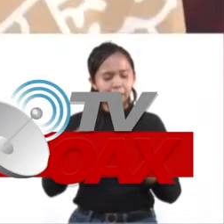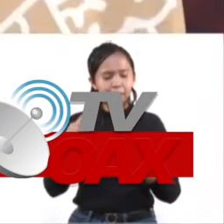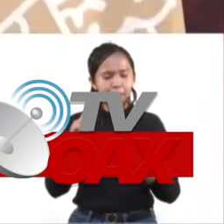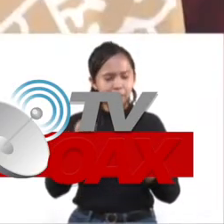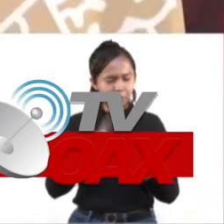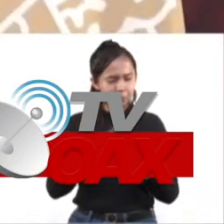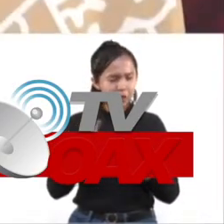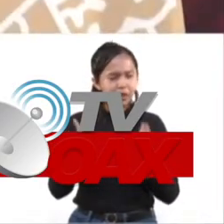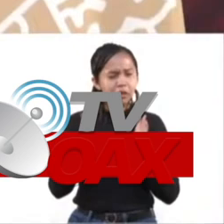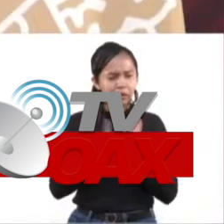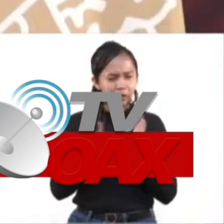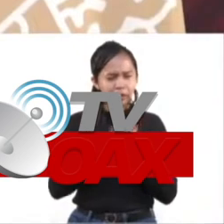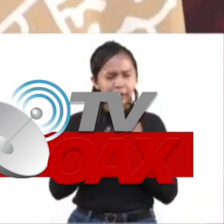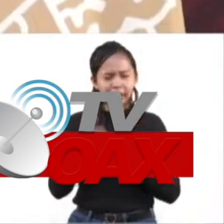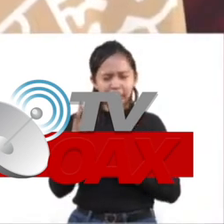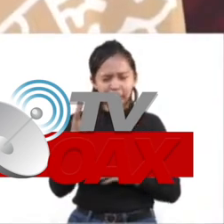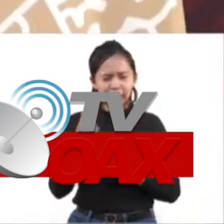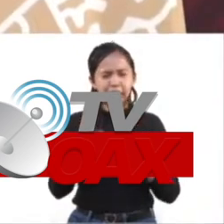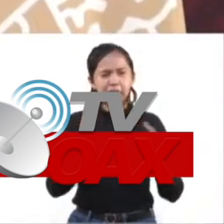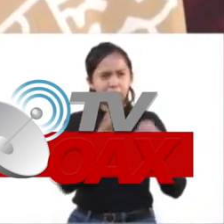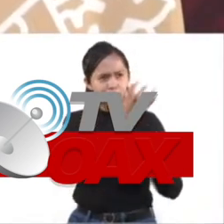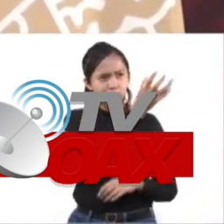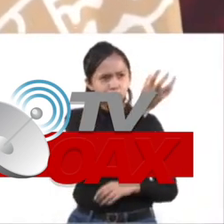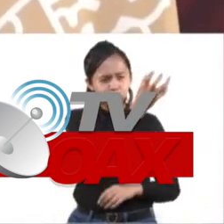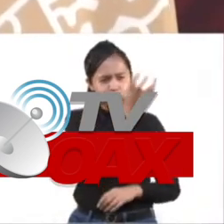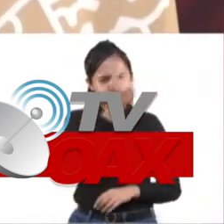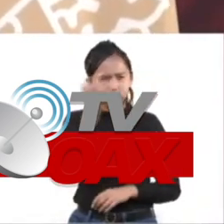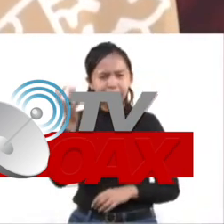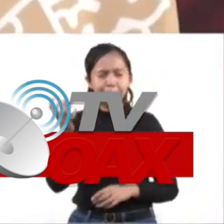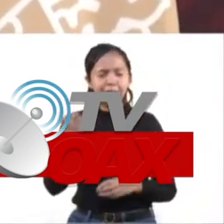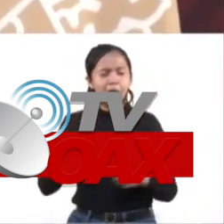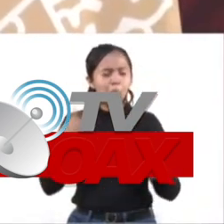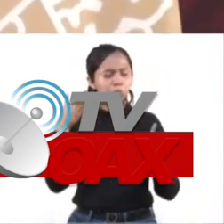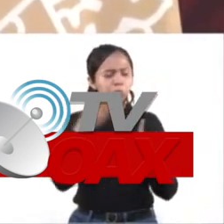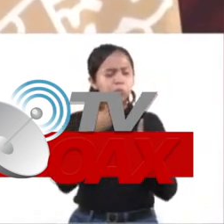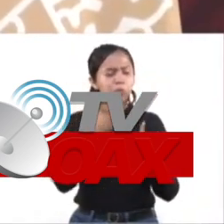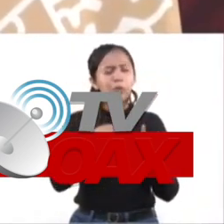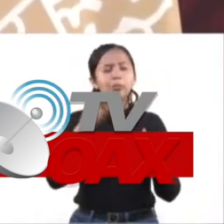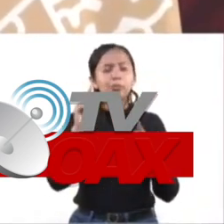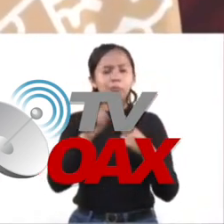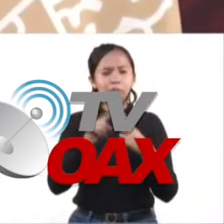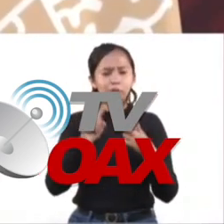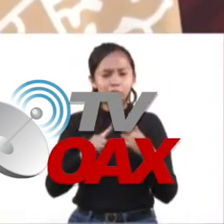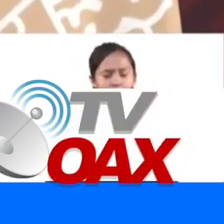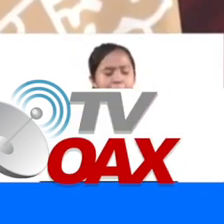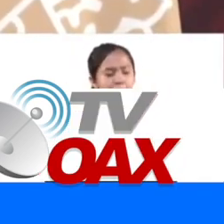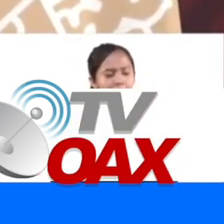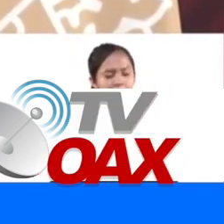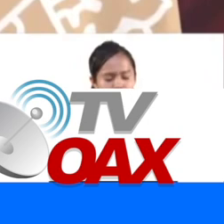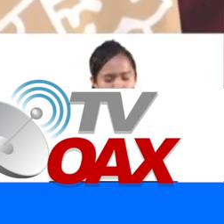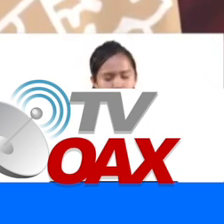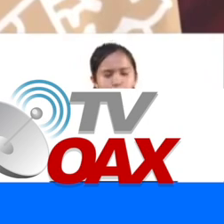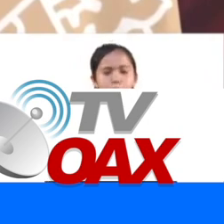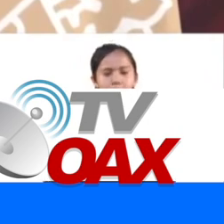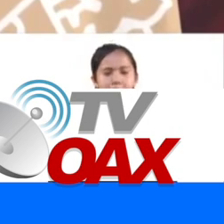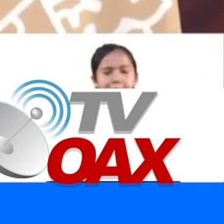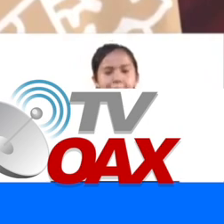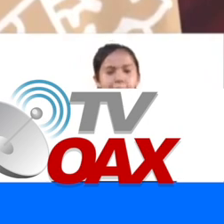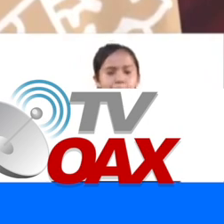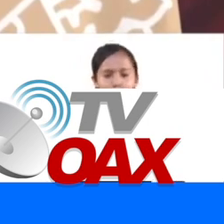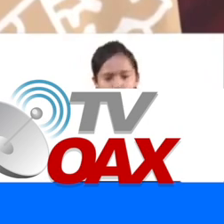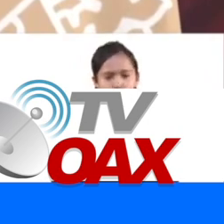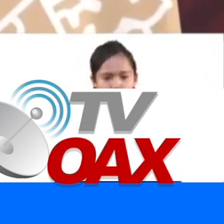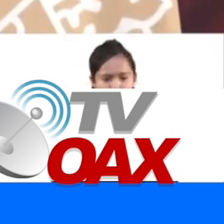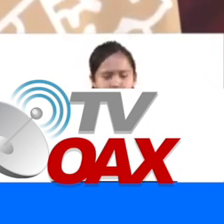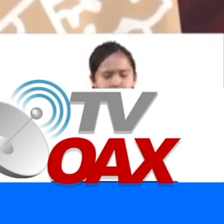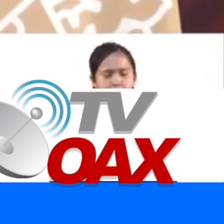de Cablebús tiene dos objetivos. El primero es la movilidad. Va a